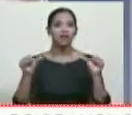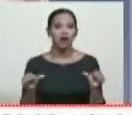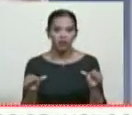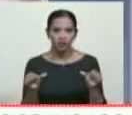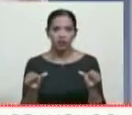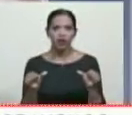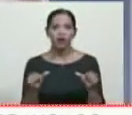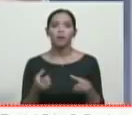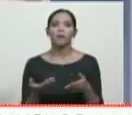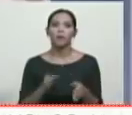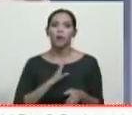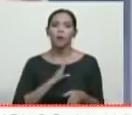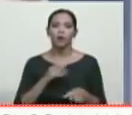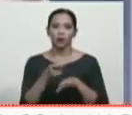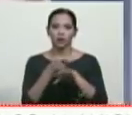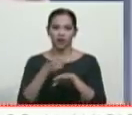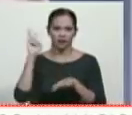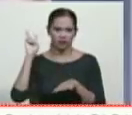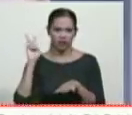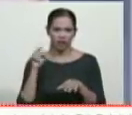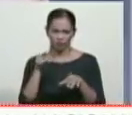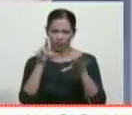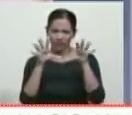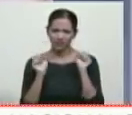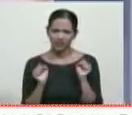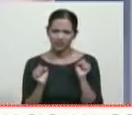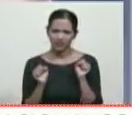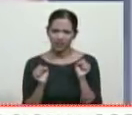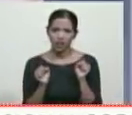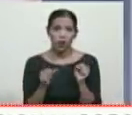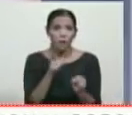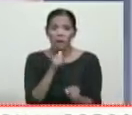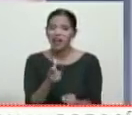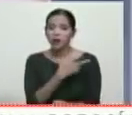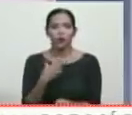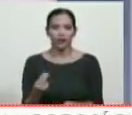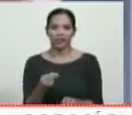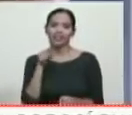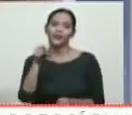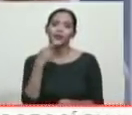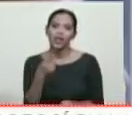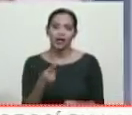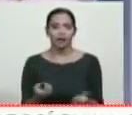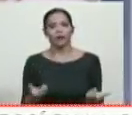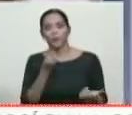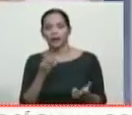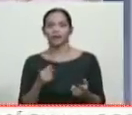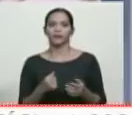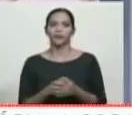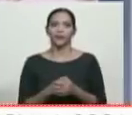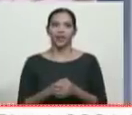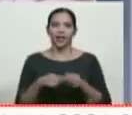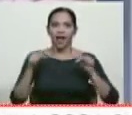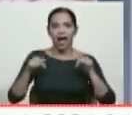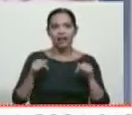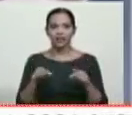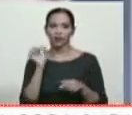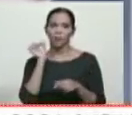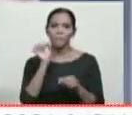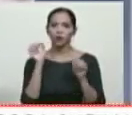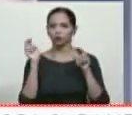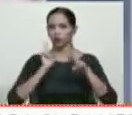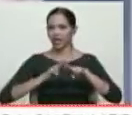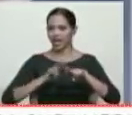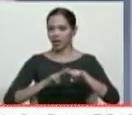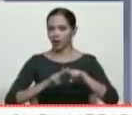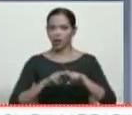parte del Estado venezolano. ¿Tú me entiendes? Es decir, lo grave no es que tú digas, bueno, mira, aquí hay un punto negro, aquí hay un